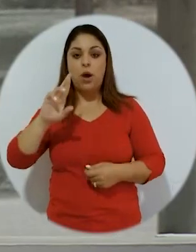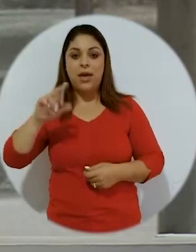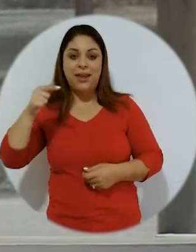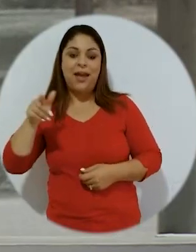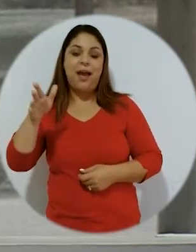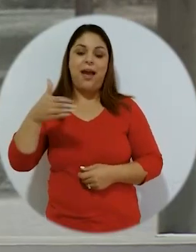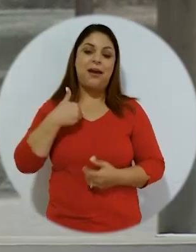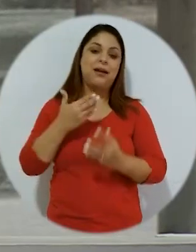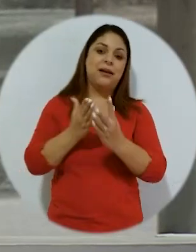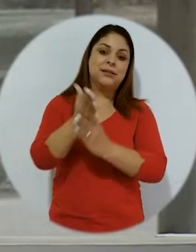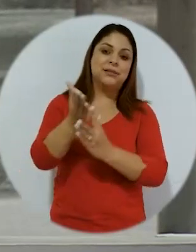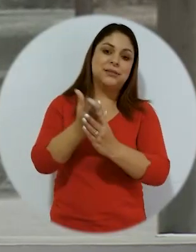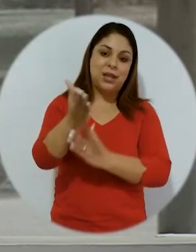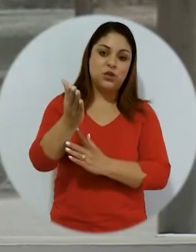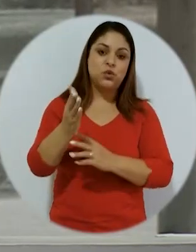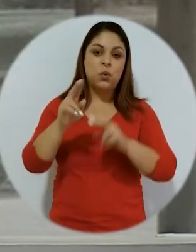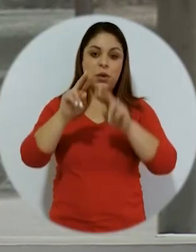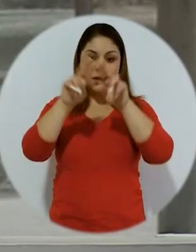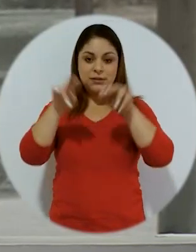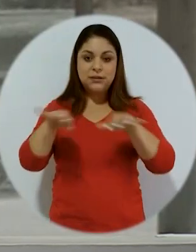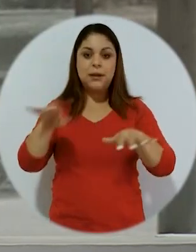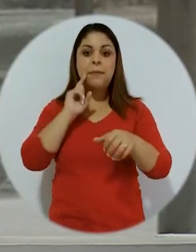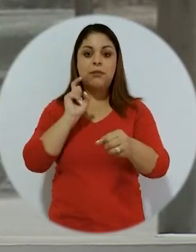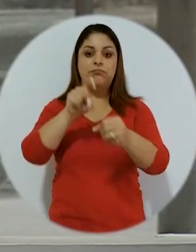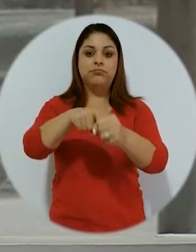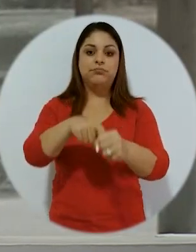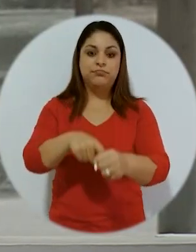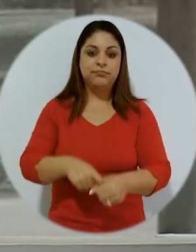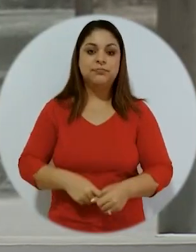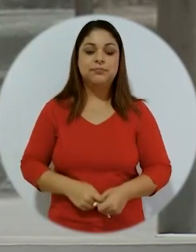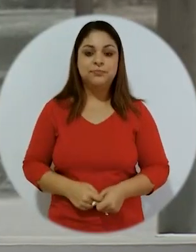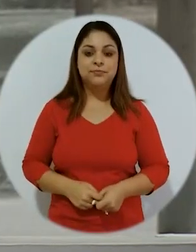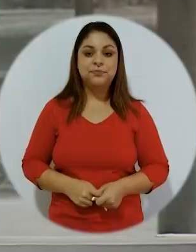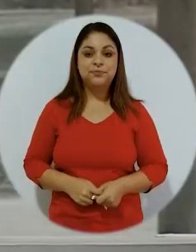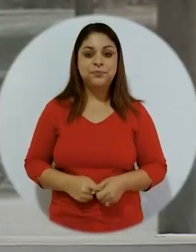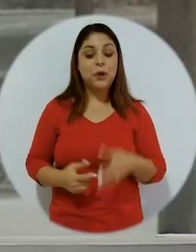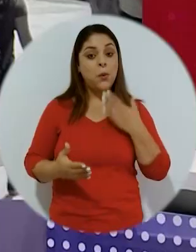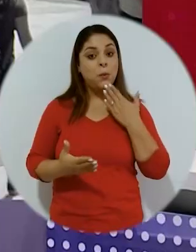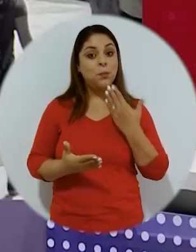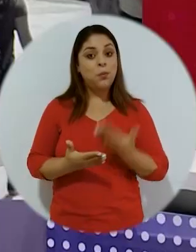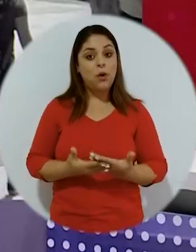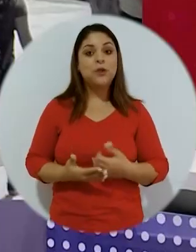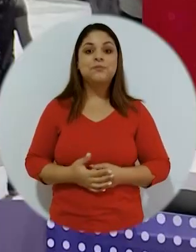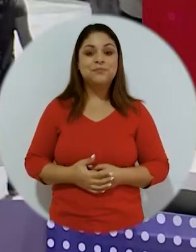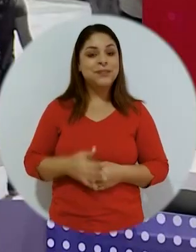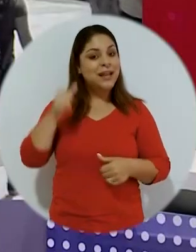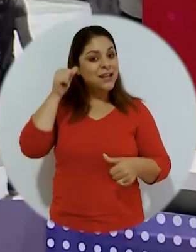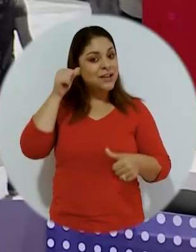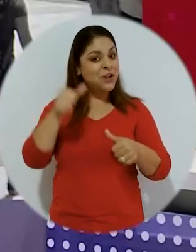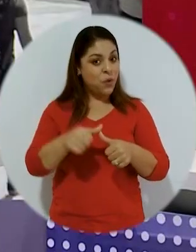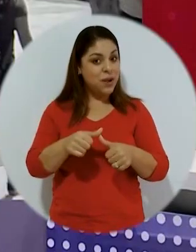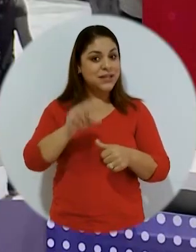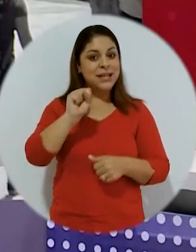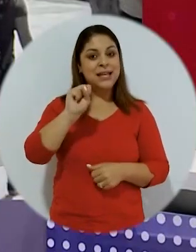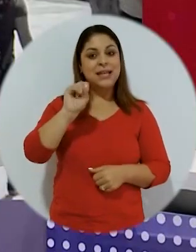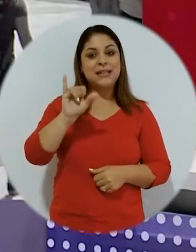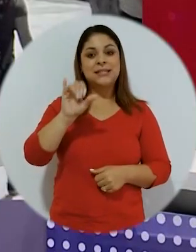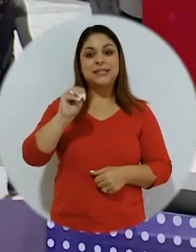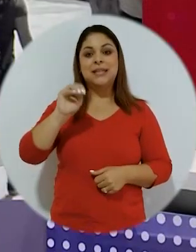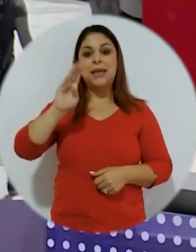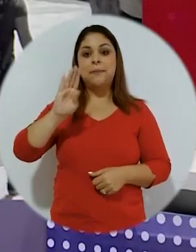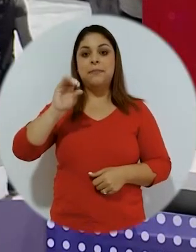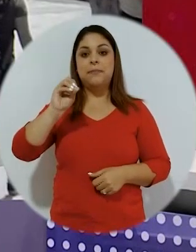www.cinde.org, ahí encuentran el acceso al link para el registro del evento. Y bueno, como les dije,